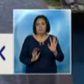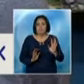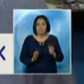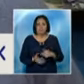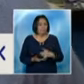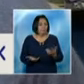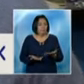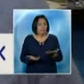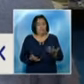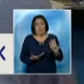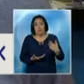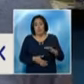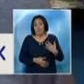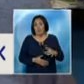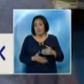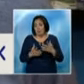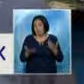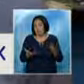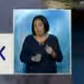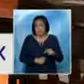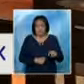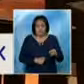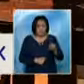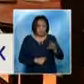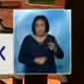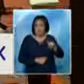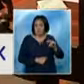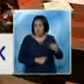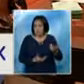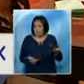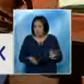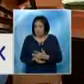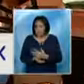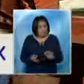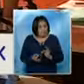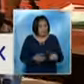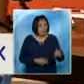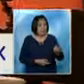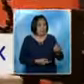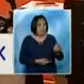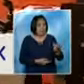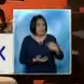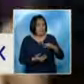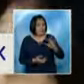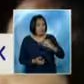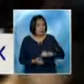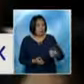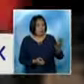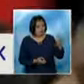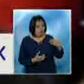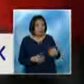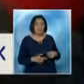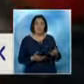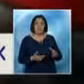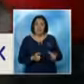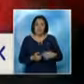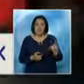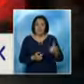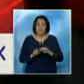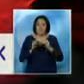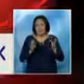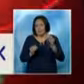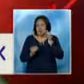con la profundidad más grande que puede haber con Mirta. Y aunque nada le devolverá al hijo que con todas sus capacidades día a día la llenaba de